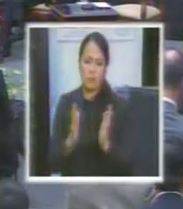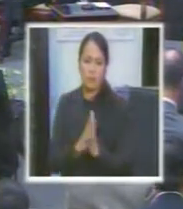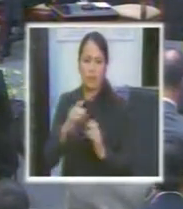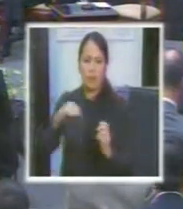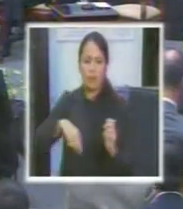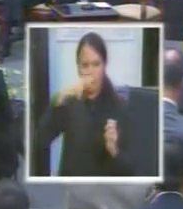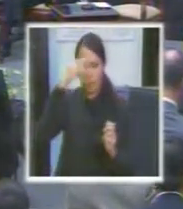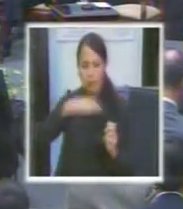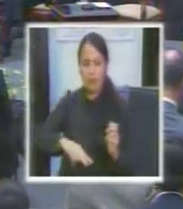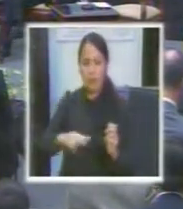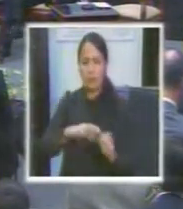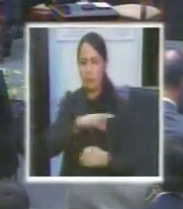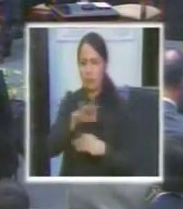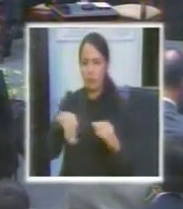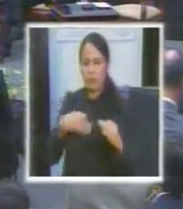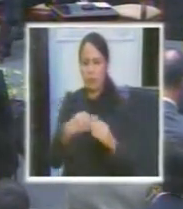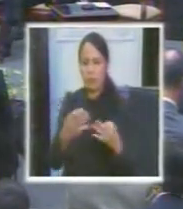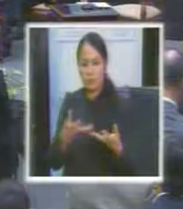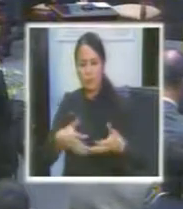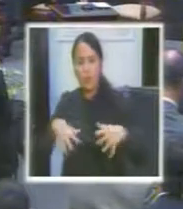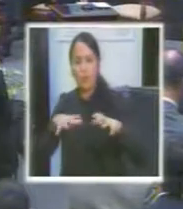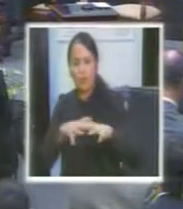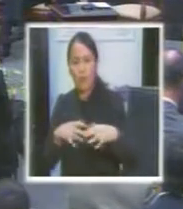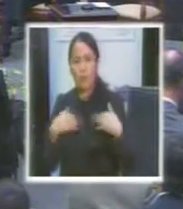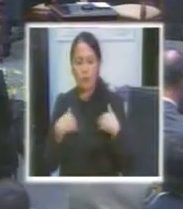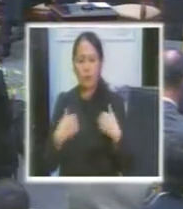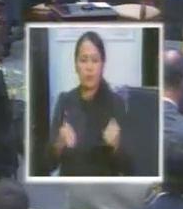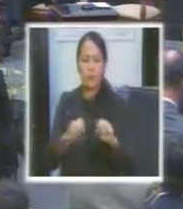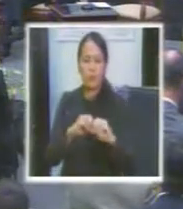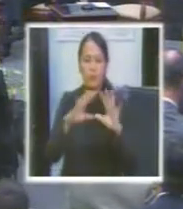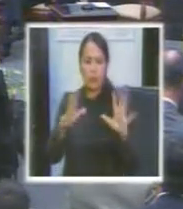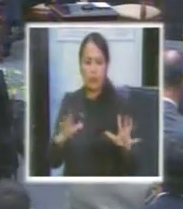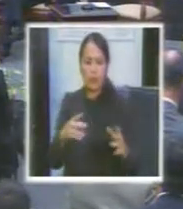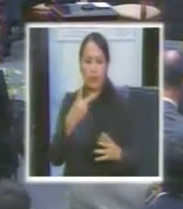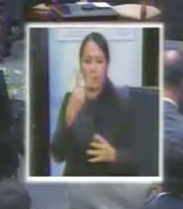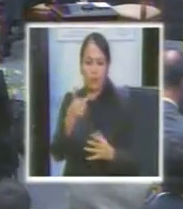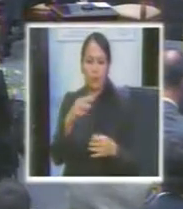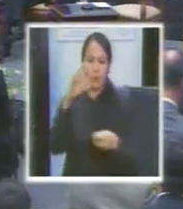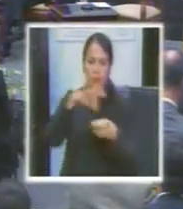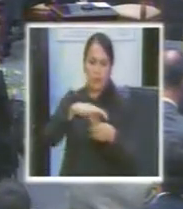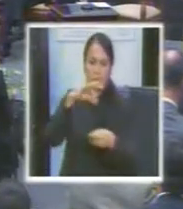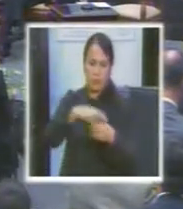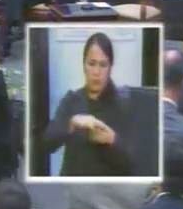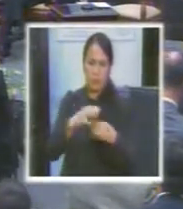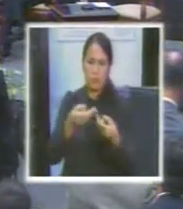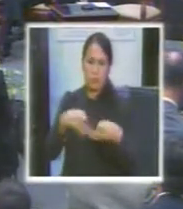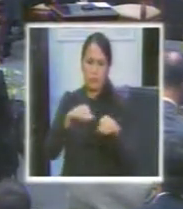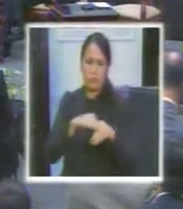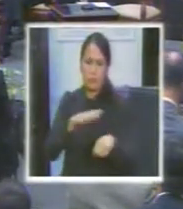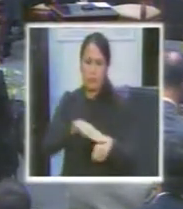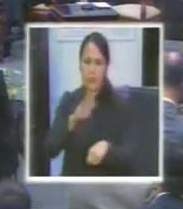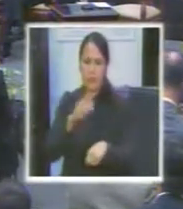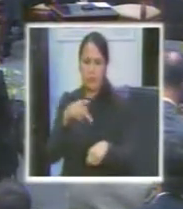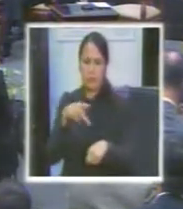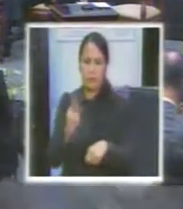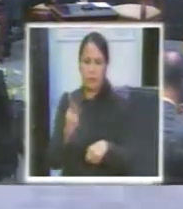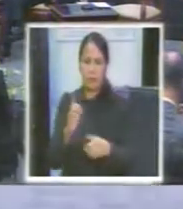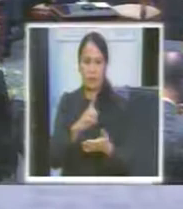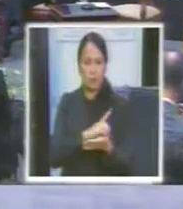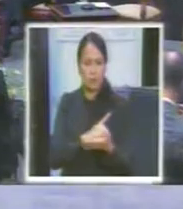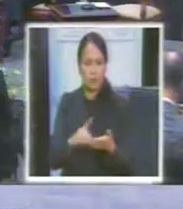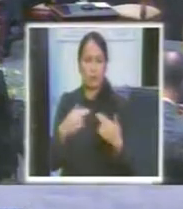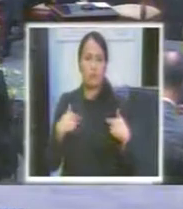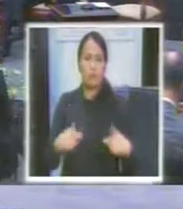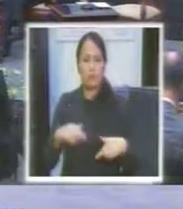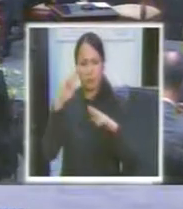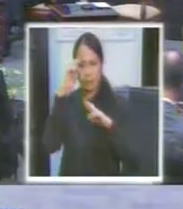como democrático en el mundo después de dos importantes y decisivos procesos electorales. Pero en la cuestión del respeto a los derechos